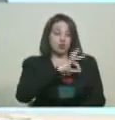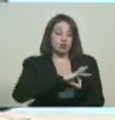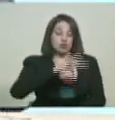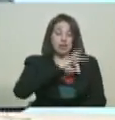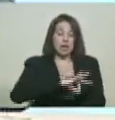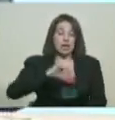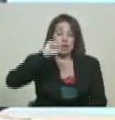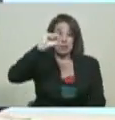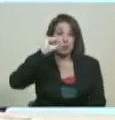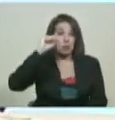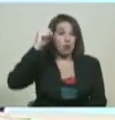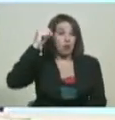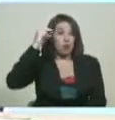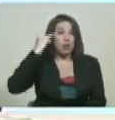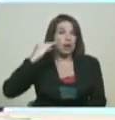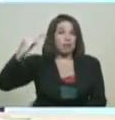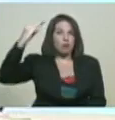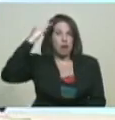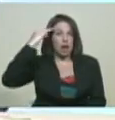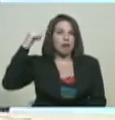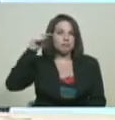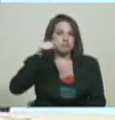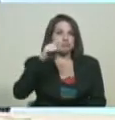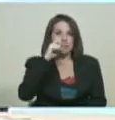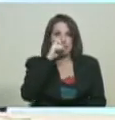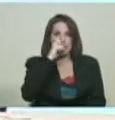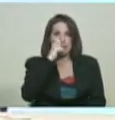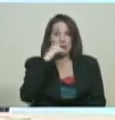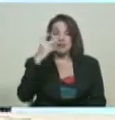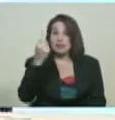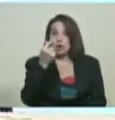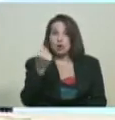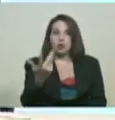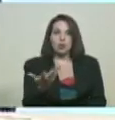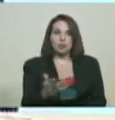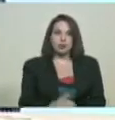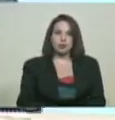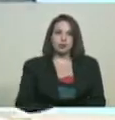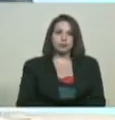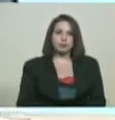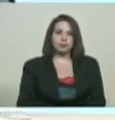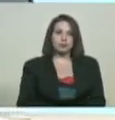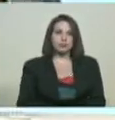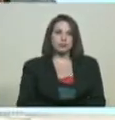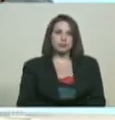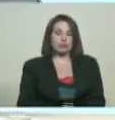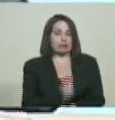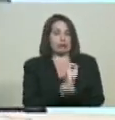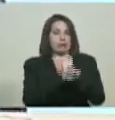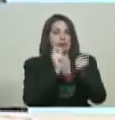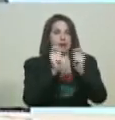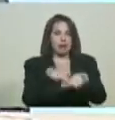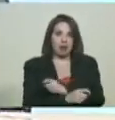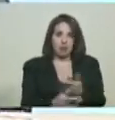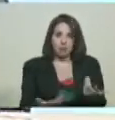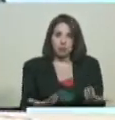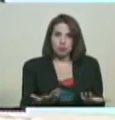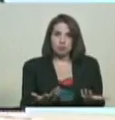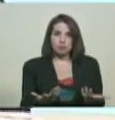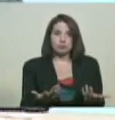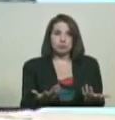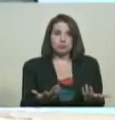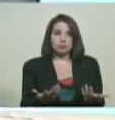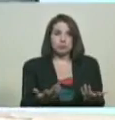lo llamaba el comandante chávez el socialismo de lo económico la gran transición para el surgimiento